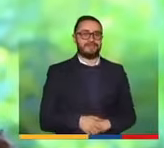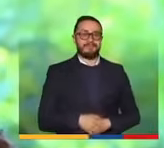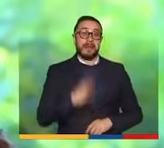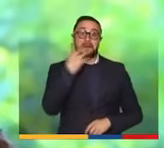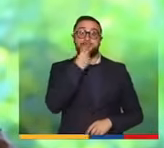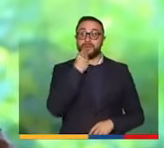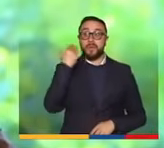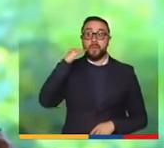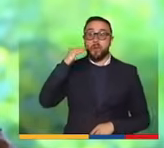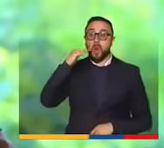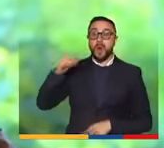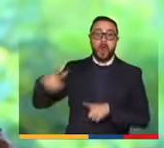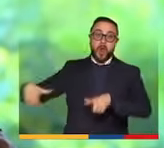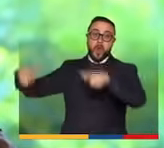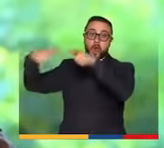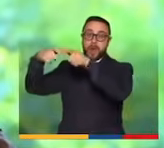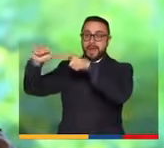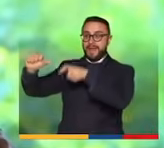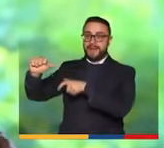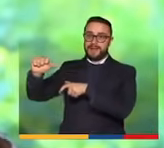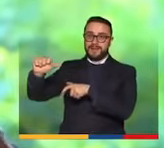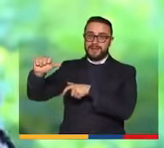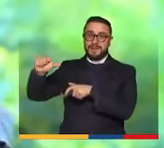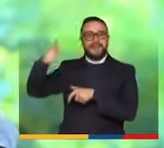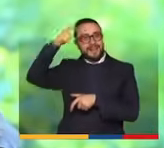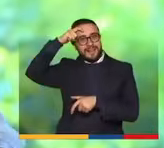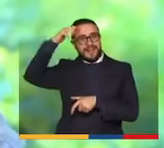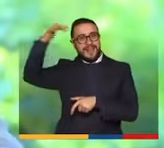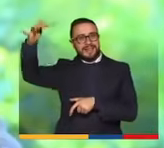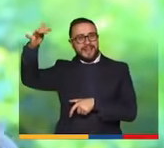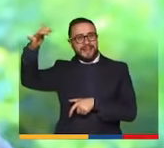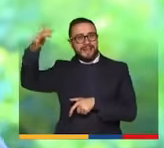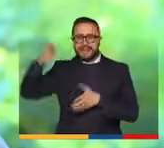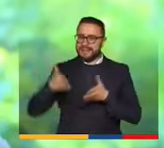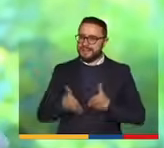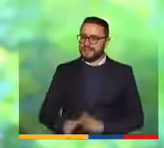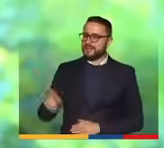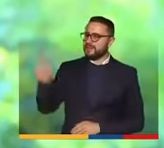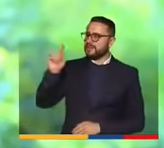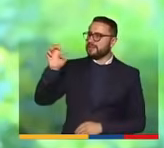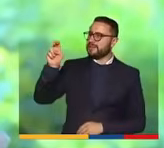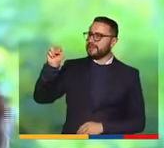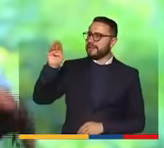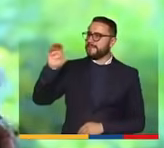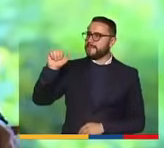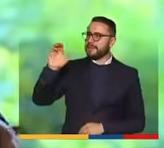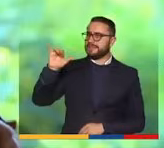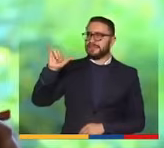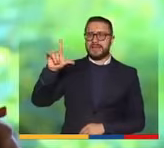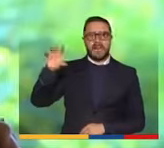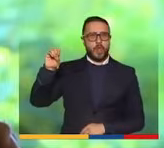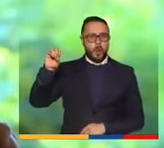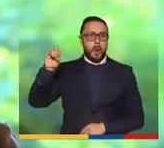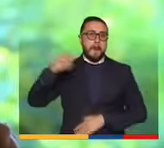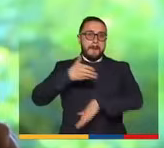congresista de Cartagena, de San Basilio de Palenque, donde tenemos que ir ahora,